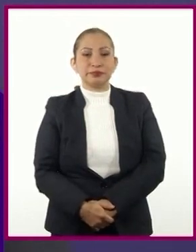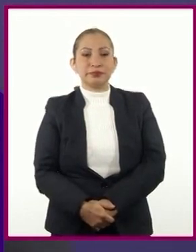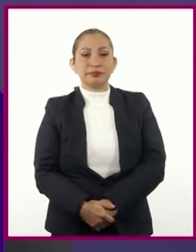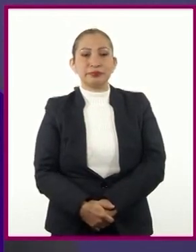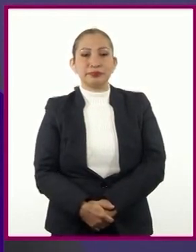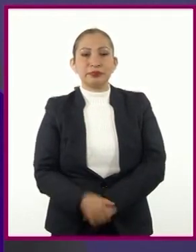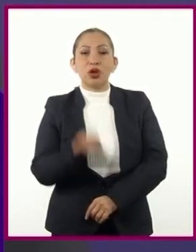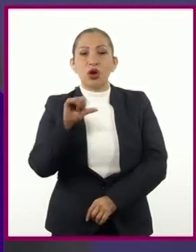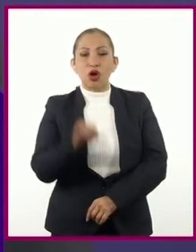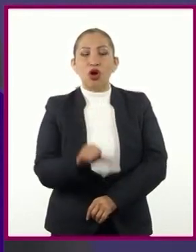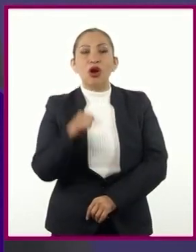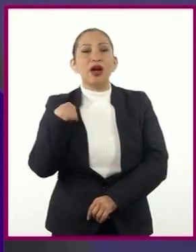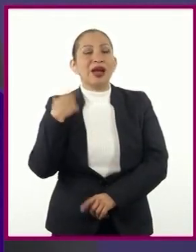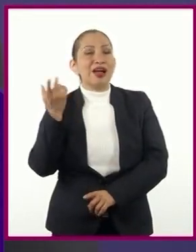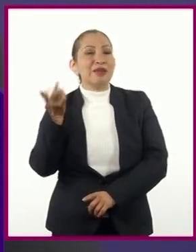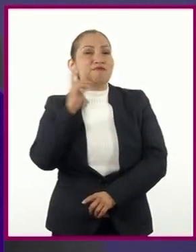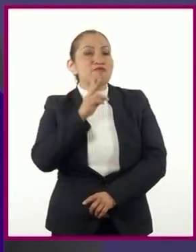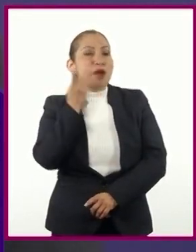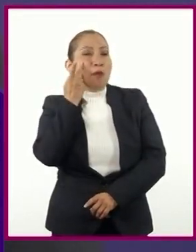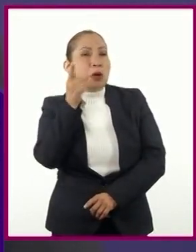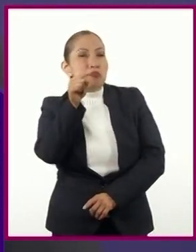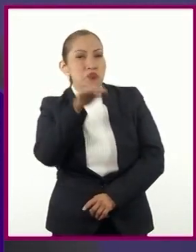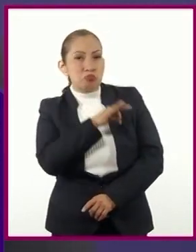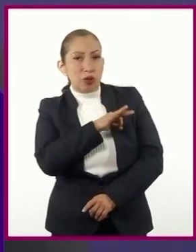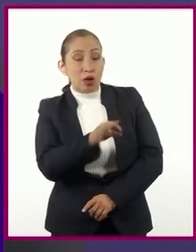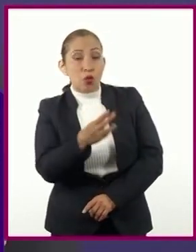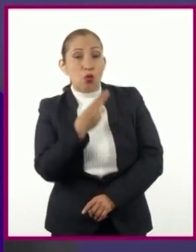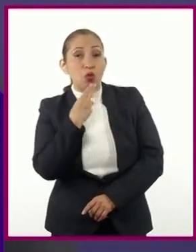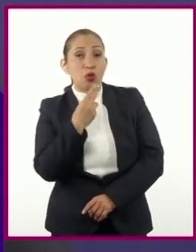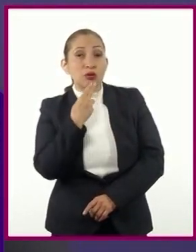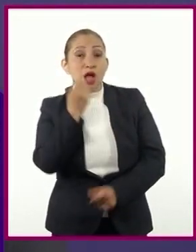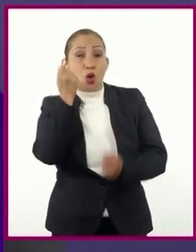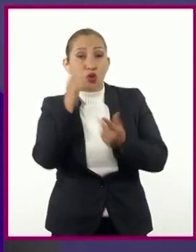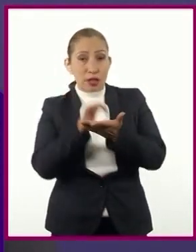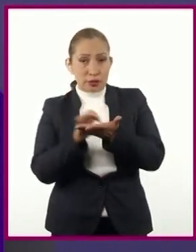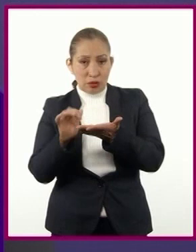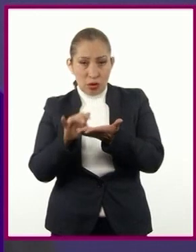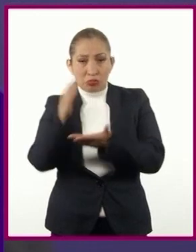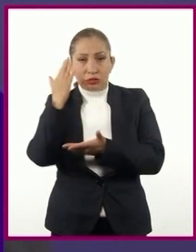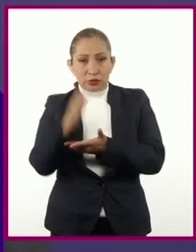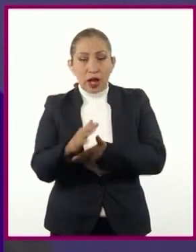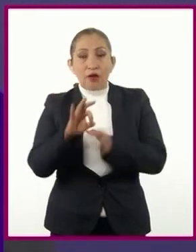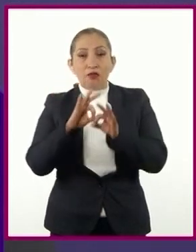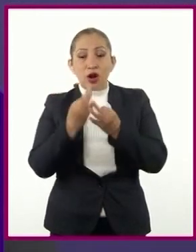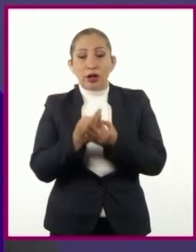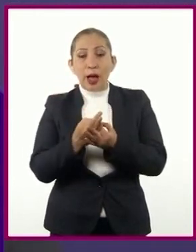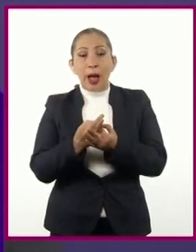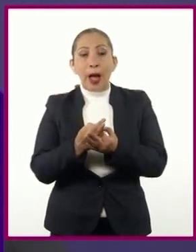Reto de la sesión. Ya saben que se utiliza en algunas calculadoras el modo DEG.